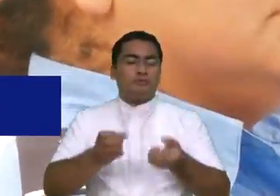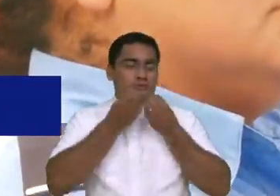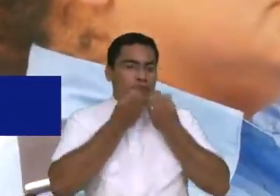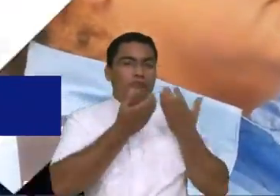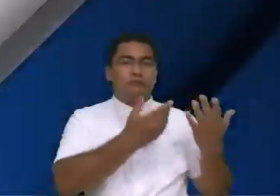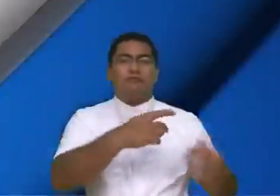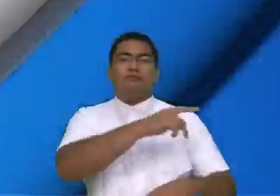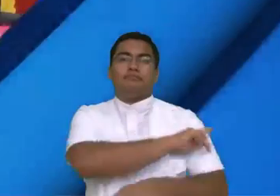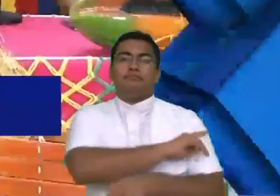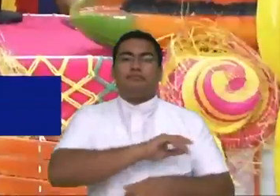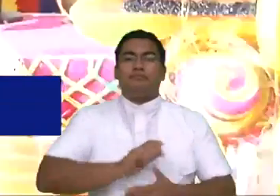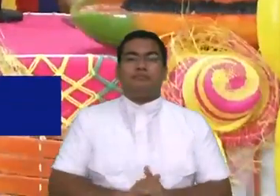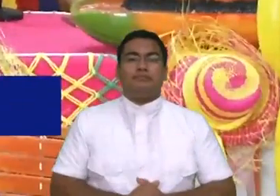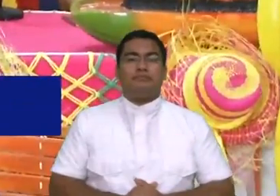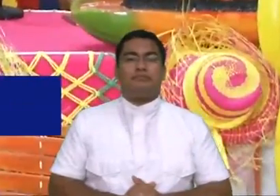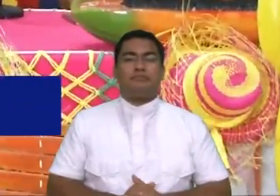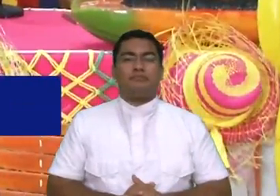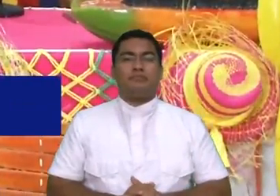denuncia.